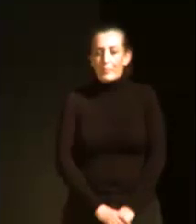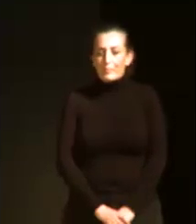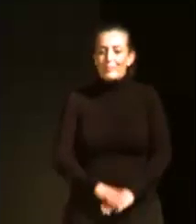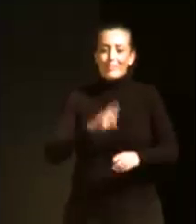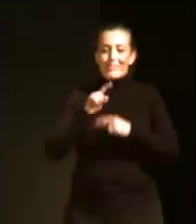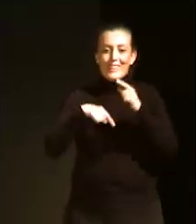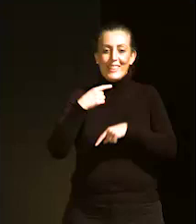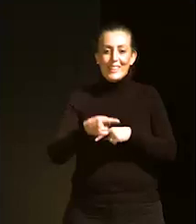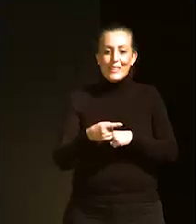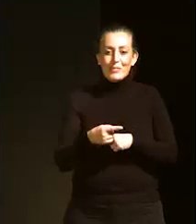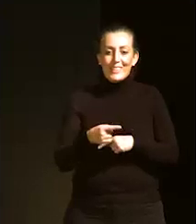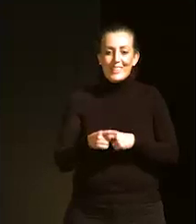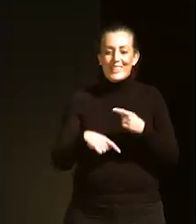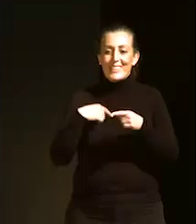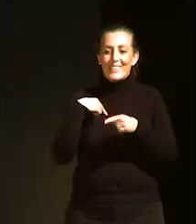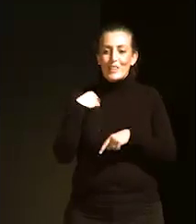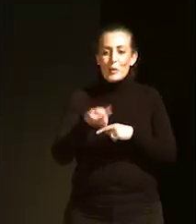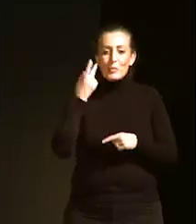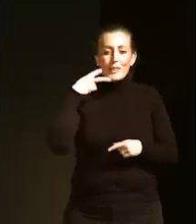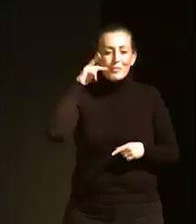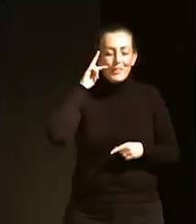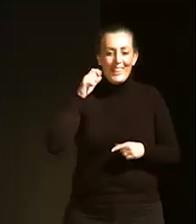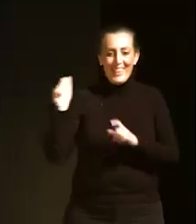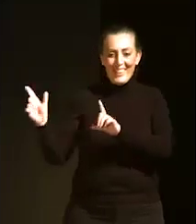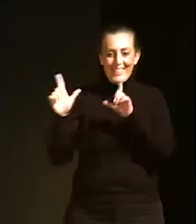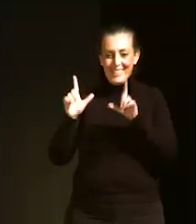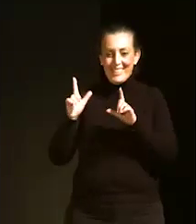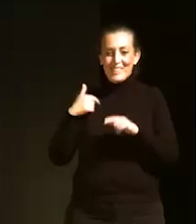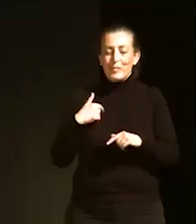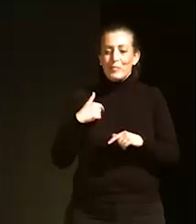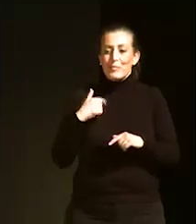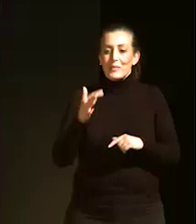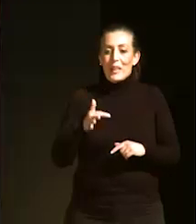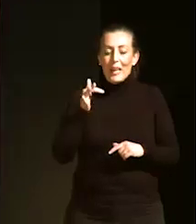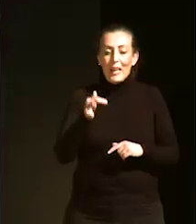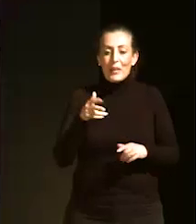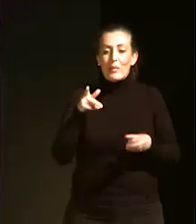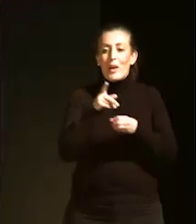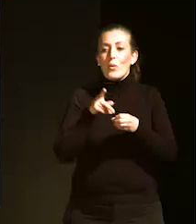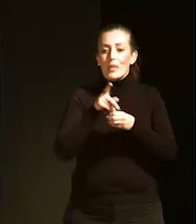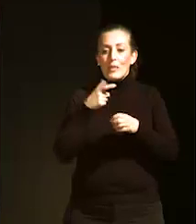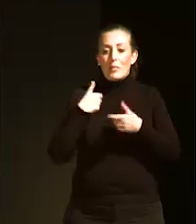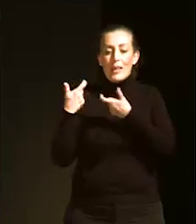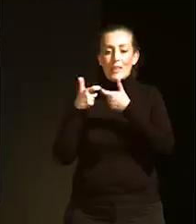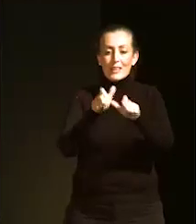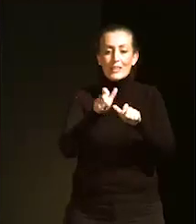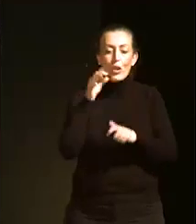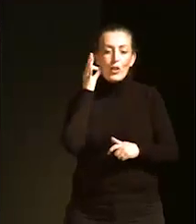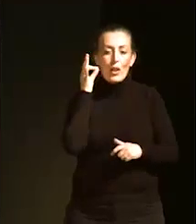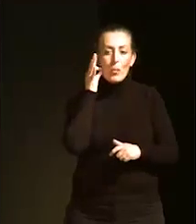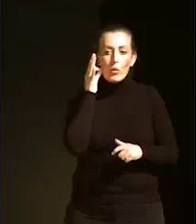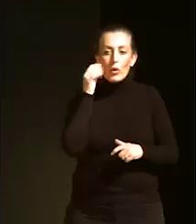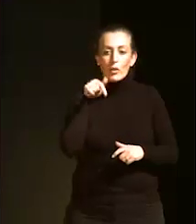después de estas experiencias tal vez está de más decir que en guatemala el sector de las mujeres ha sido